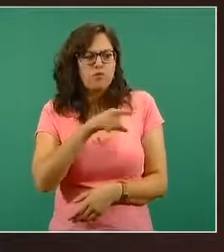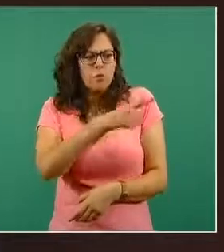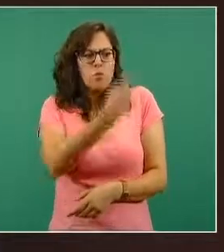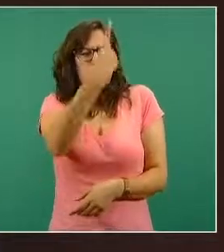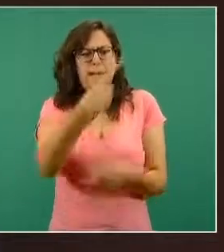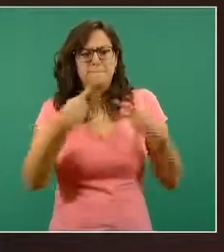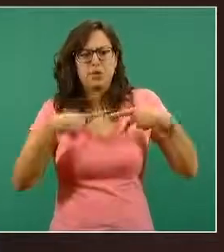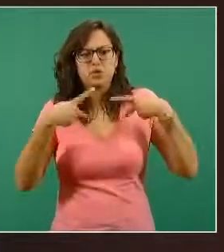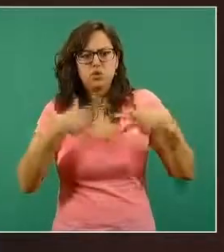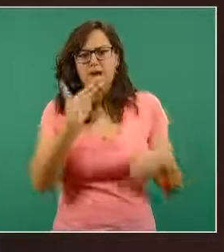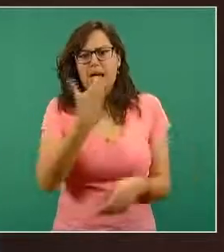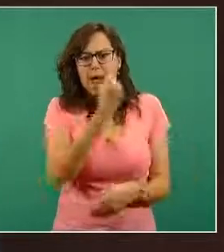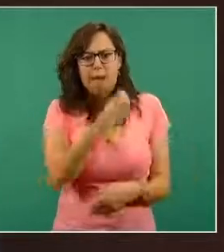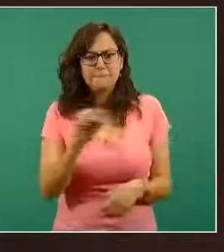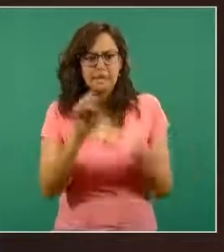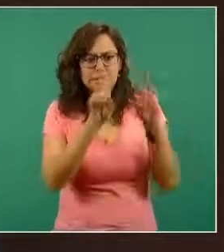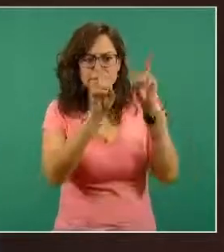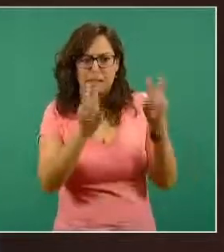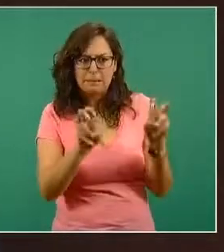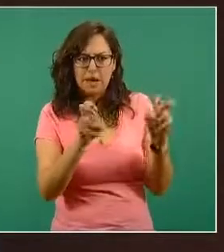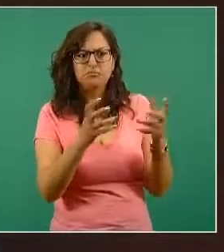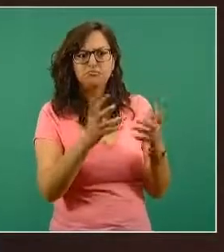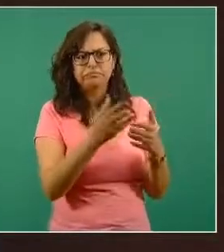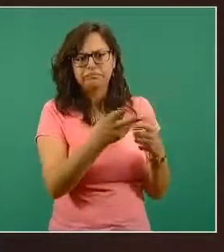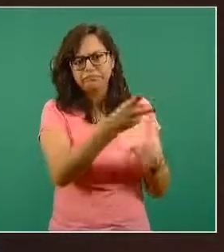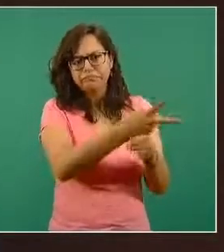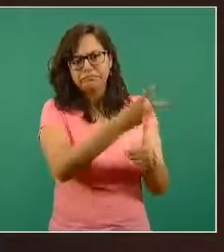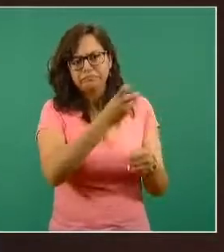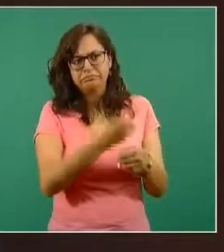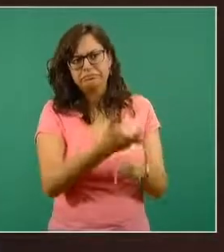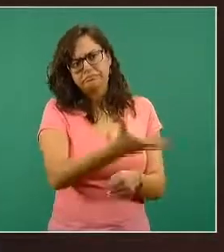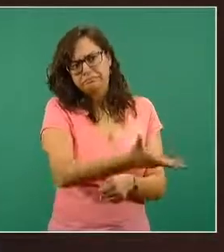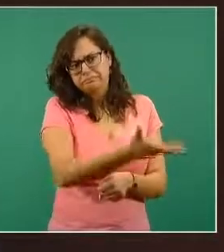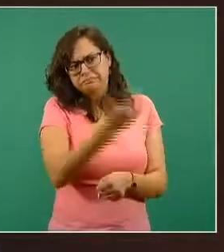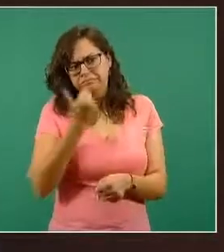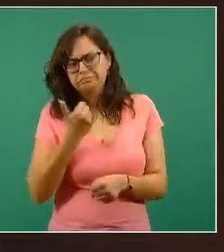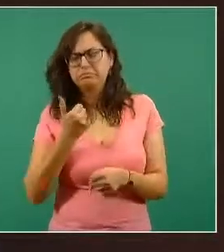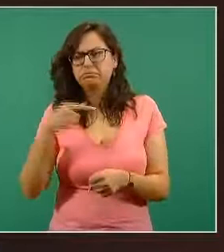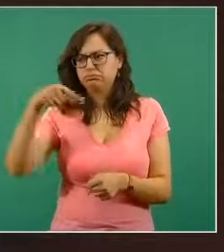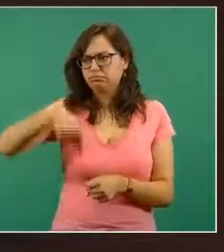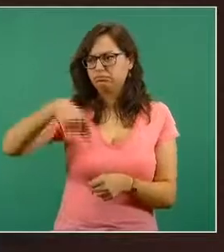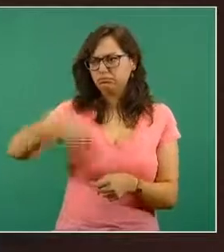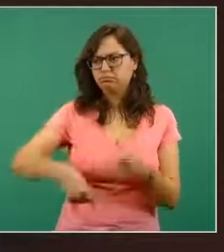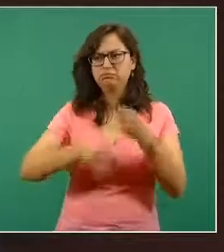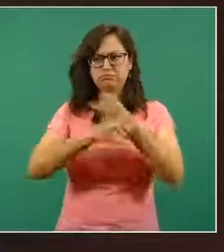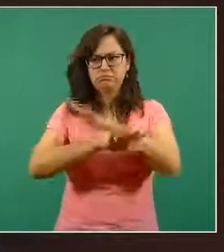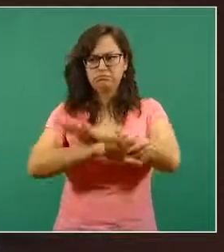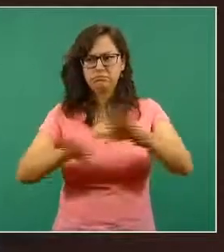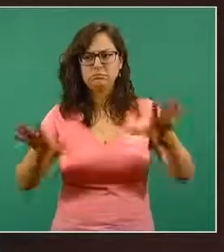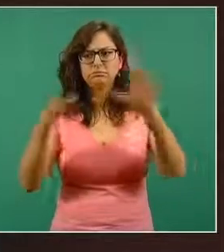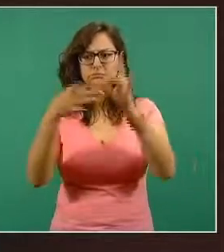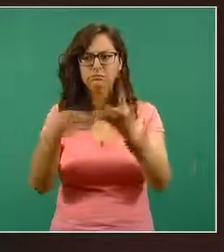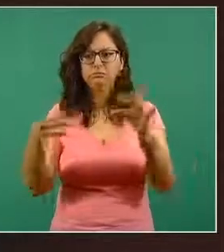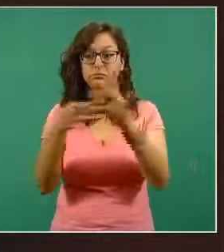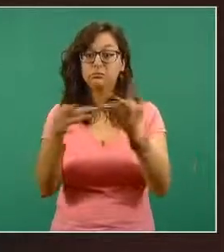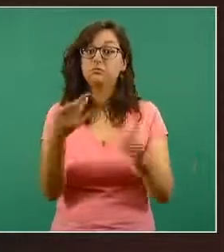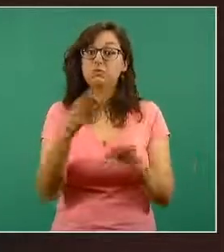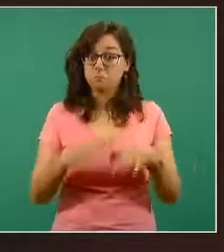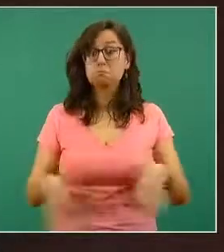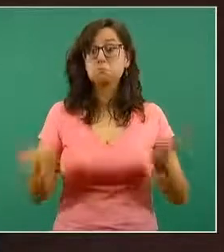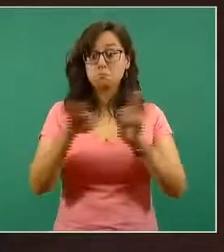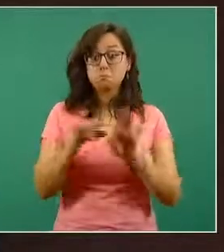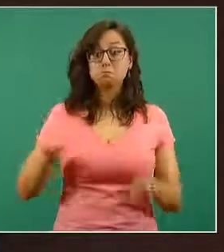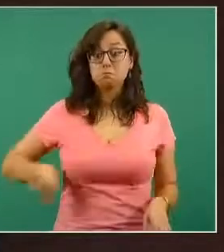a comentar, porque es una línea de investigación muy interesante, muy importante y con un gran potencial,